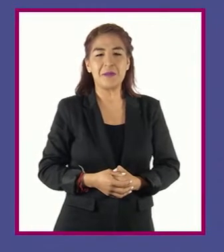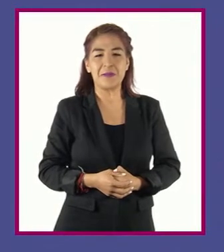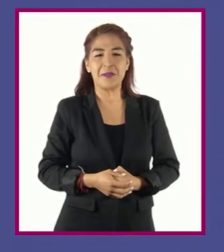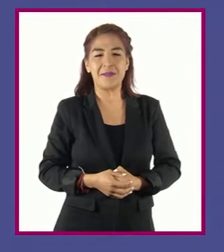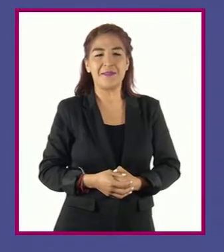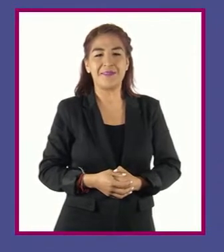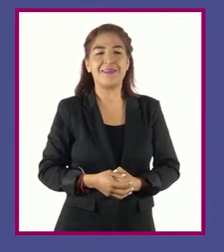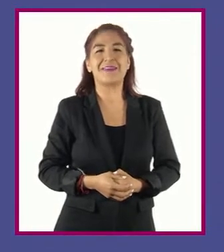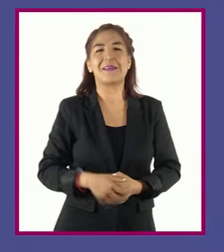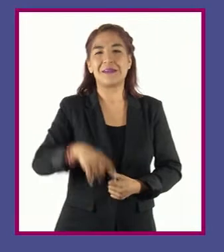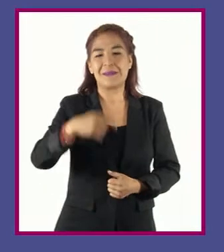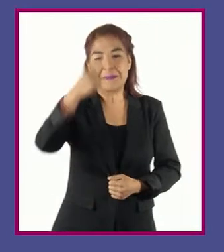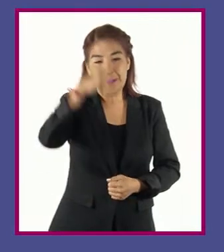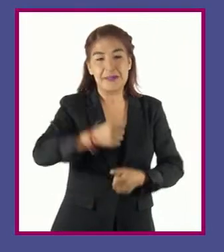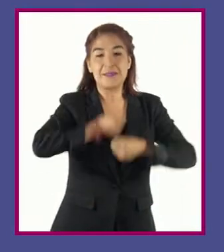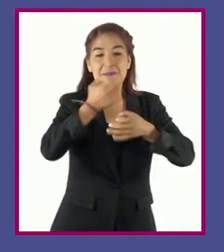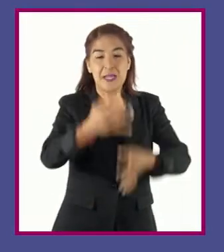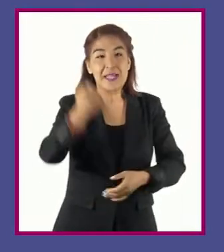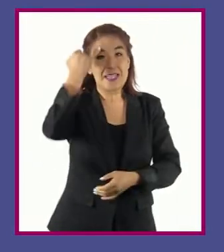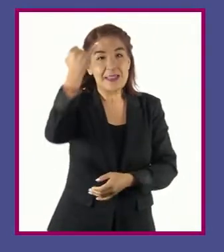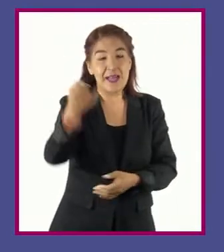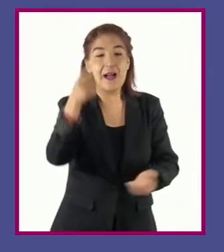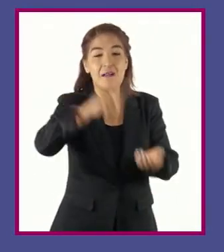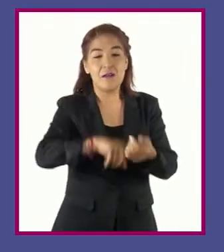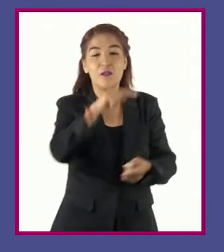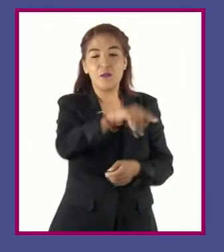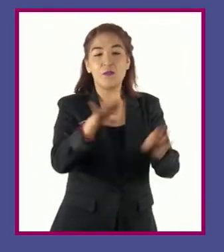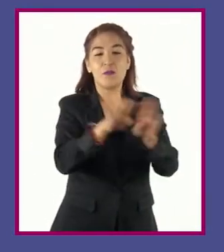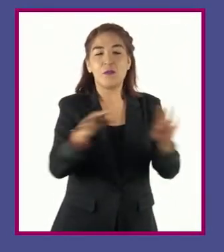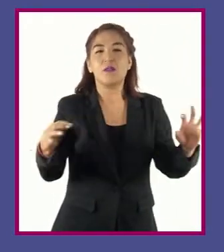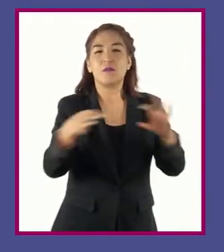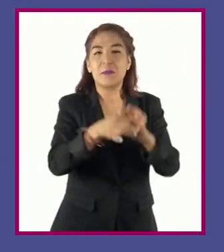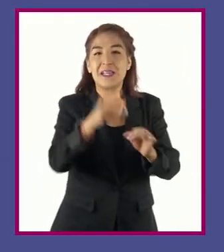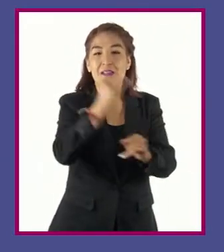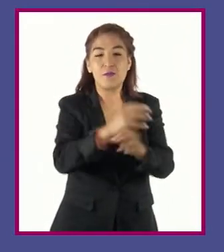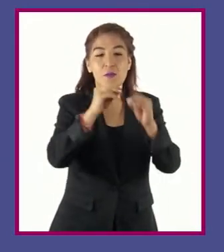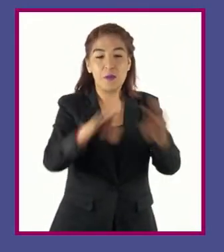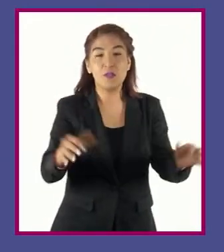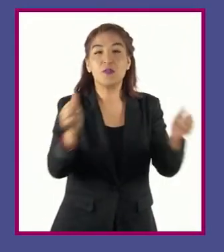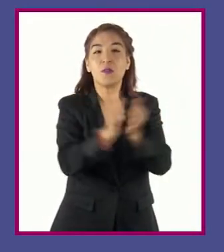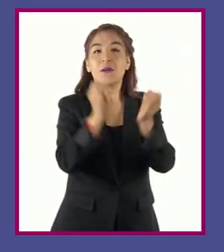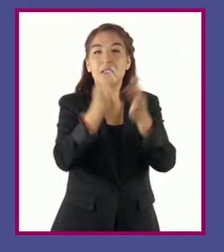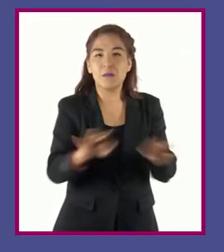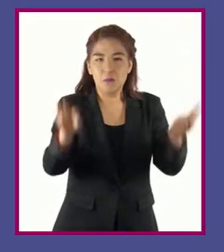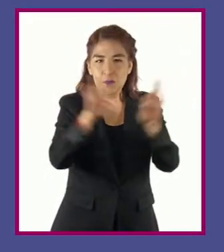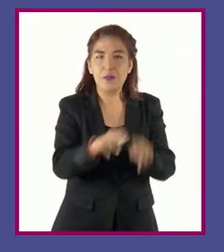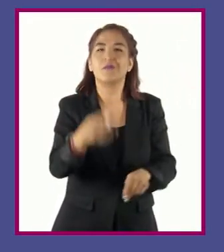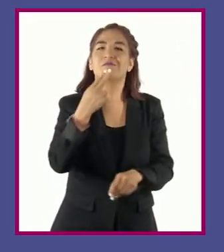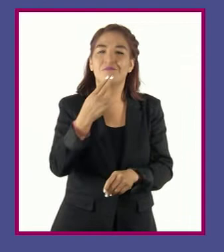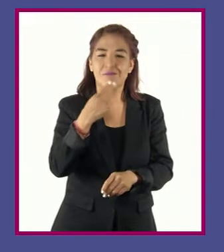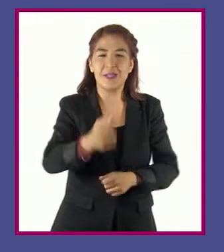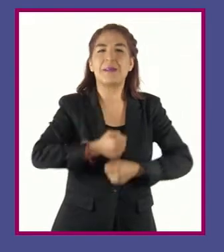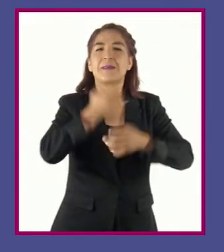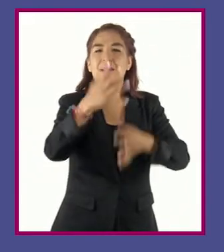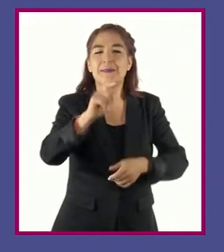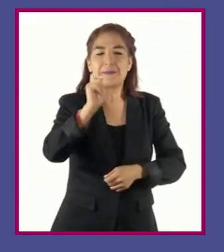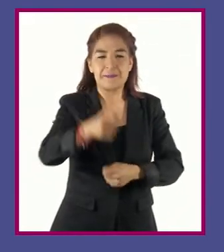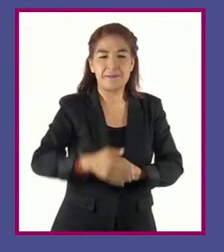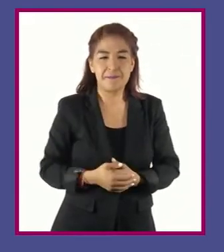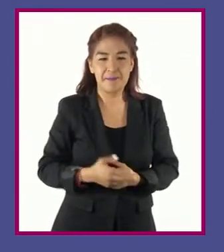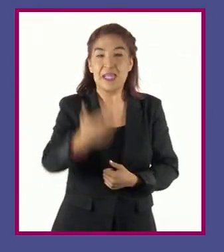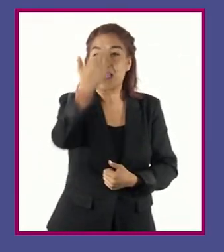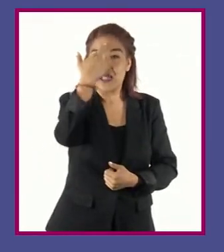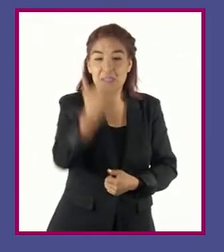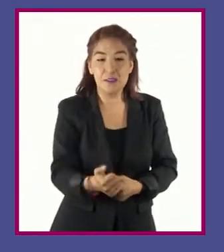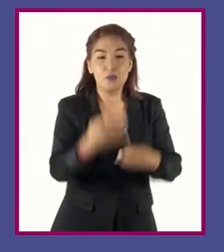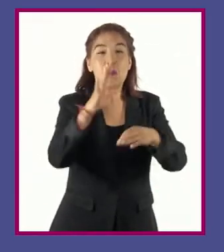Para mostrar ideas u opiniones que se encuentran organizadas de acuerdo con su importancia, es útil emplear expresiones como la razón